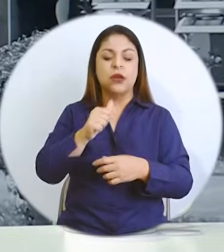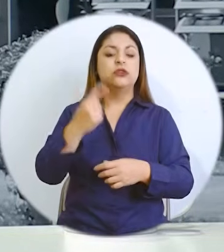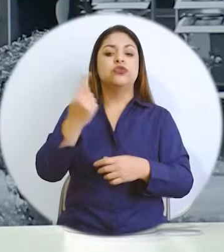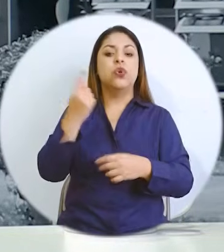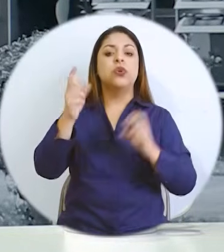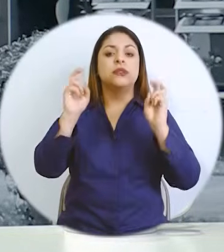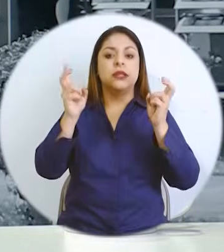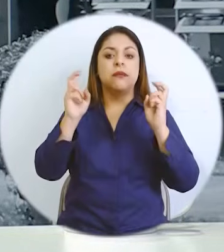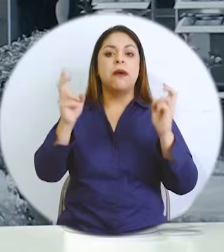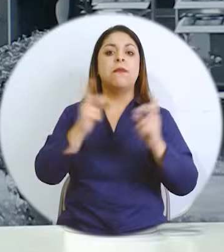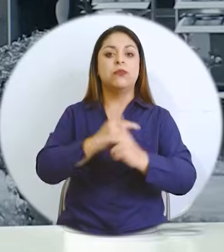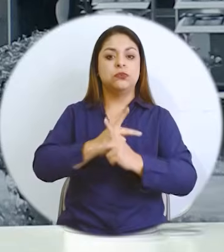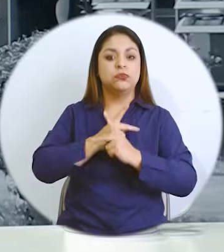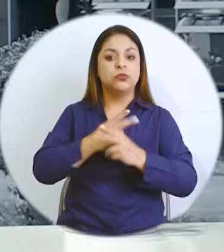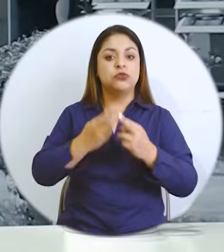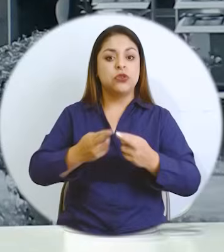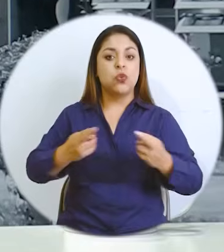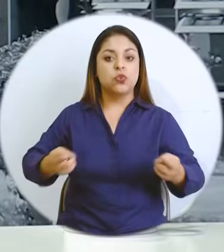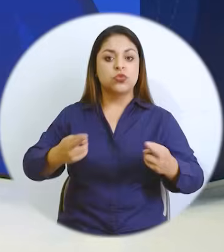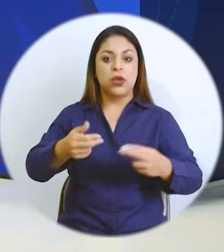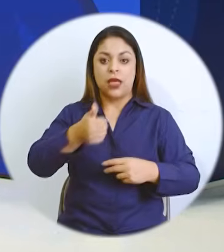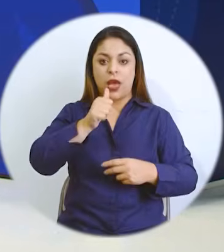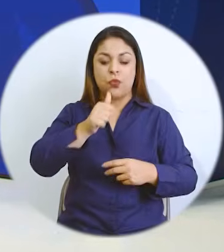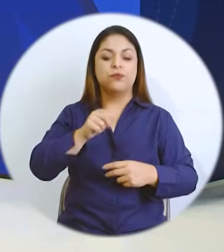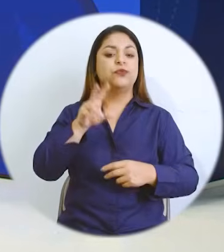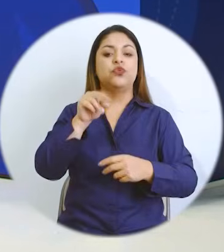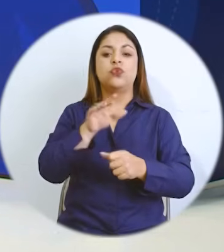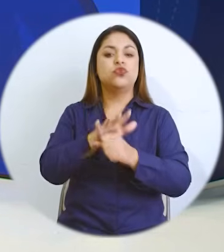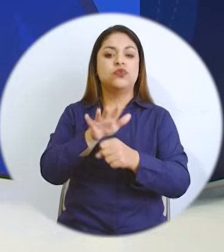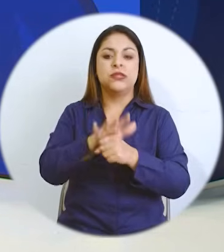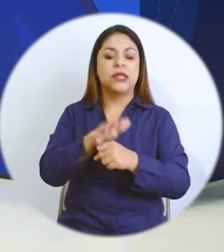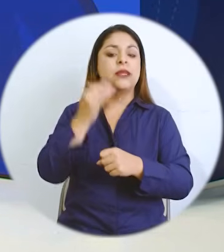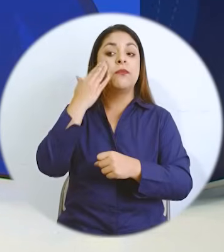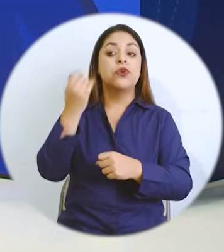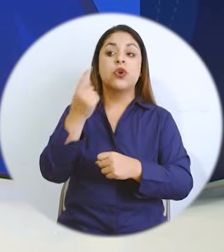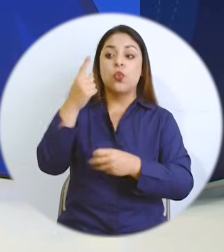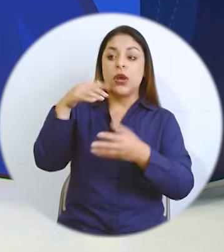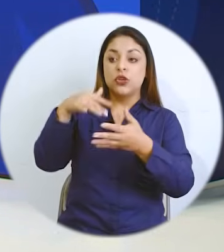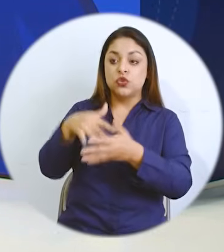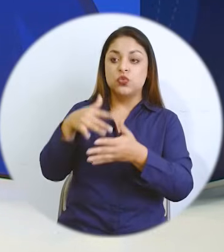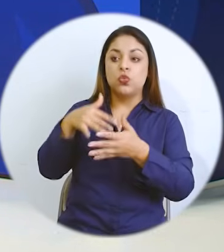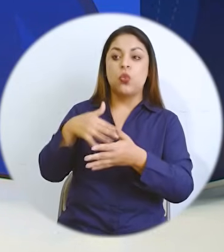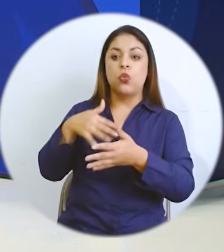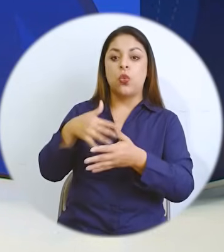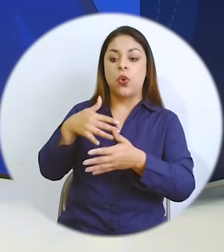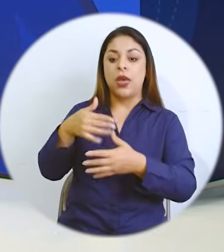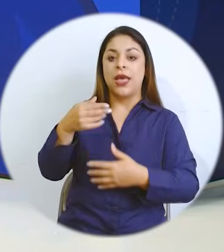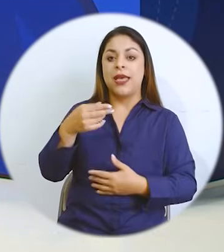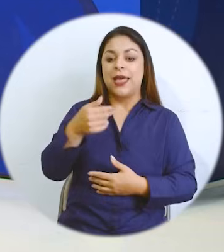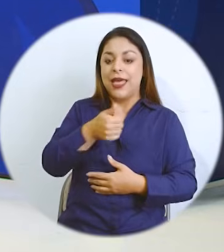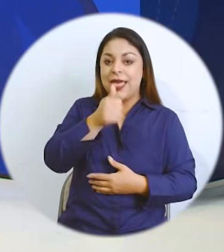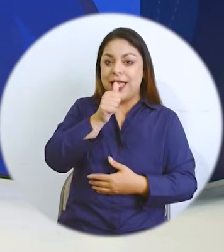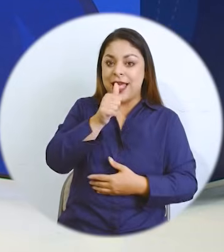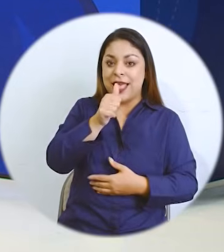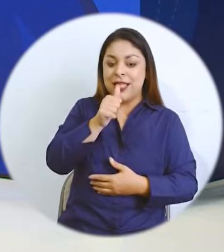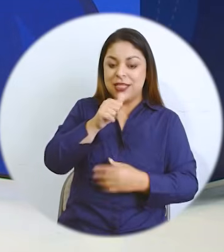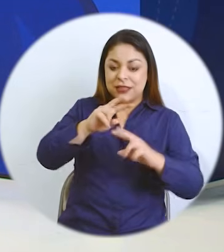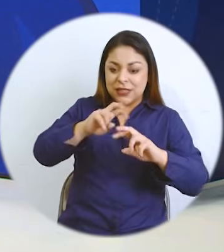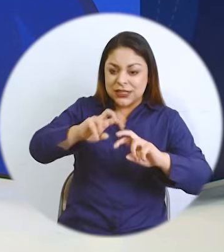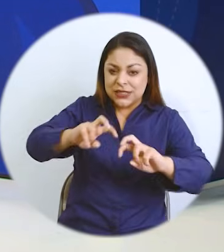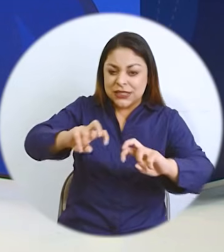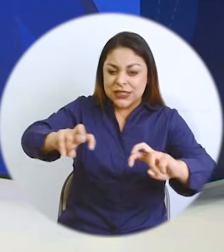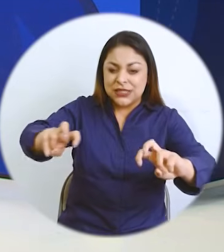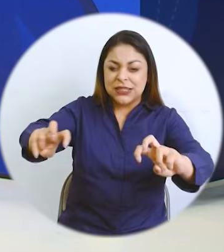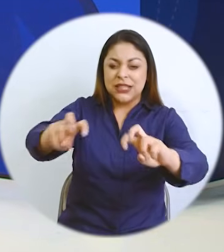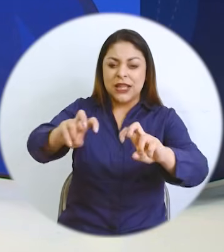temas del acueducto, solamente es para los temas de protección del recurso hídrico. No es suficiente porque un estudio